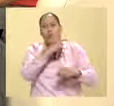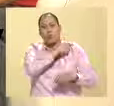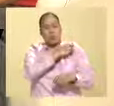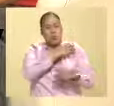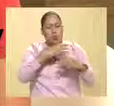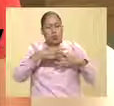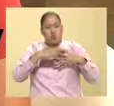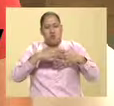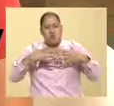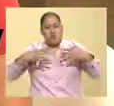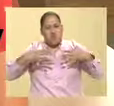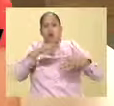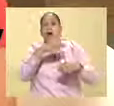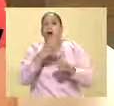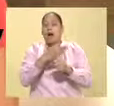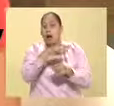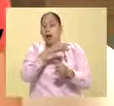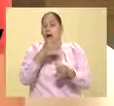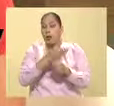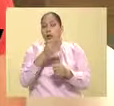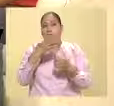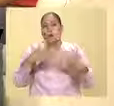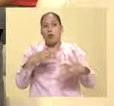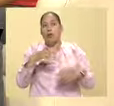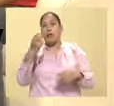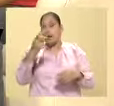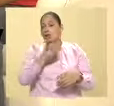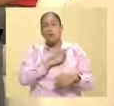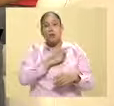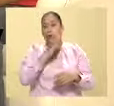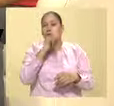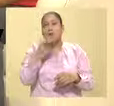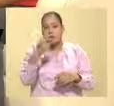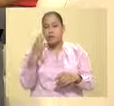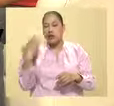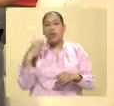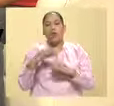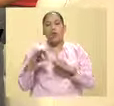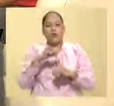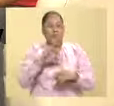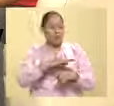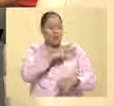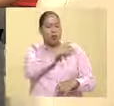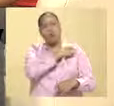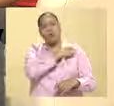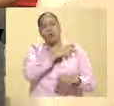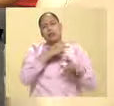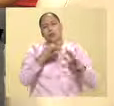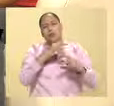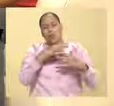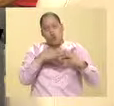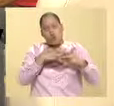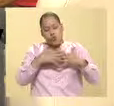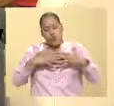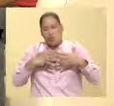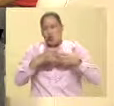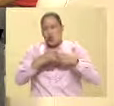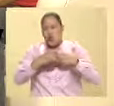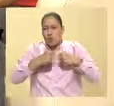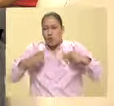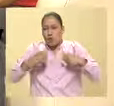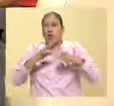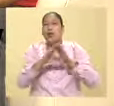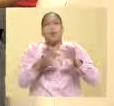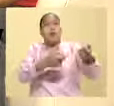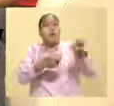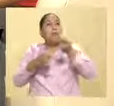todavía sigue terminarlo esta última se desgarró el hombro entonces eso te imposibilita mover la